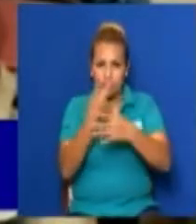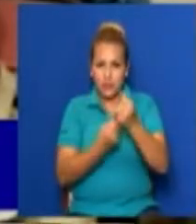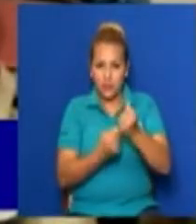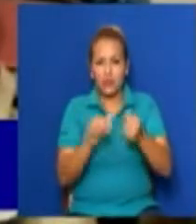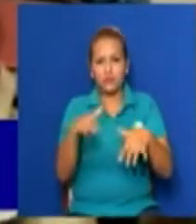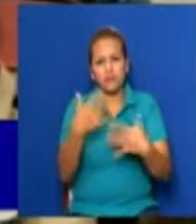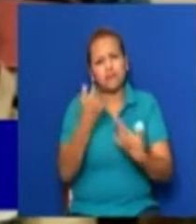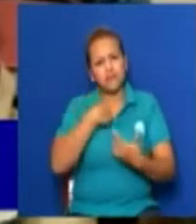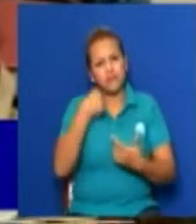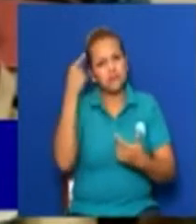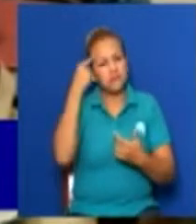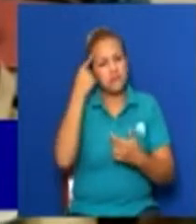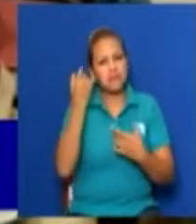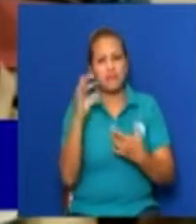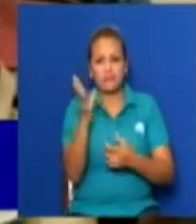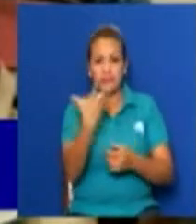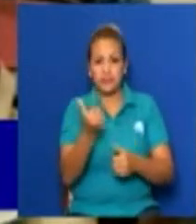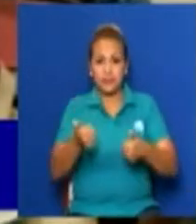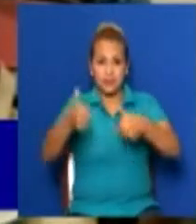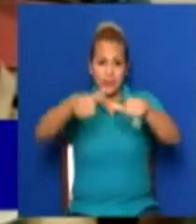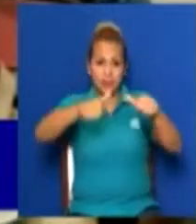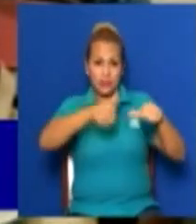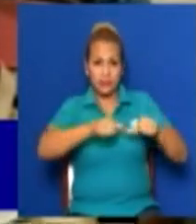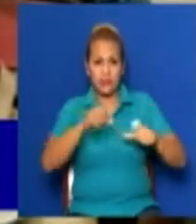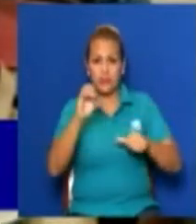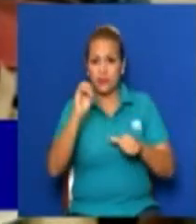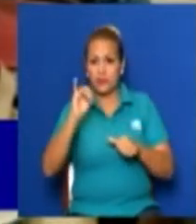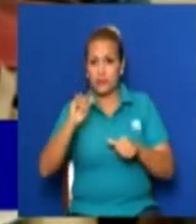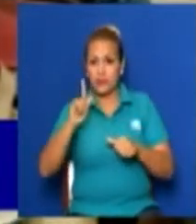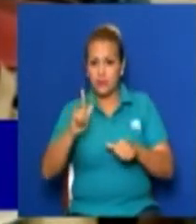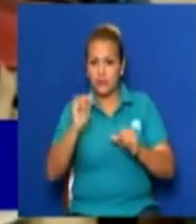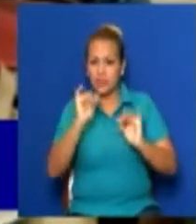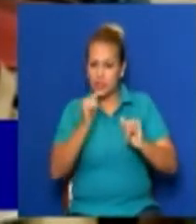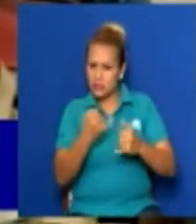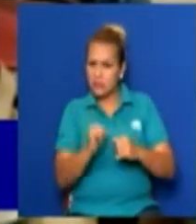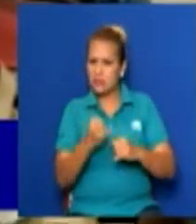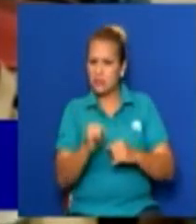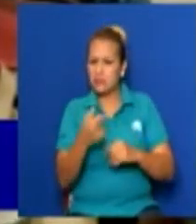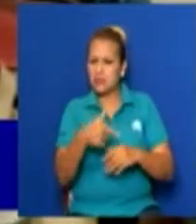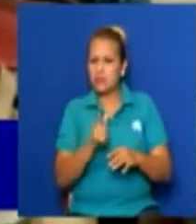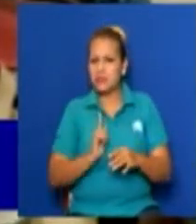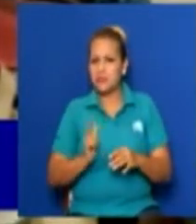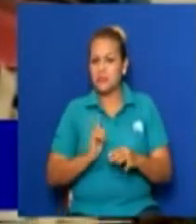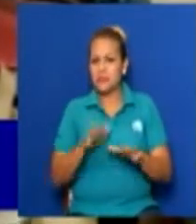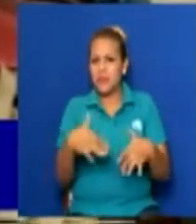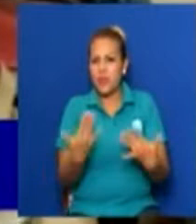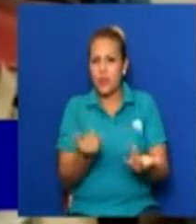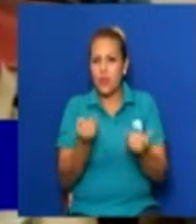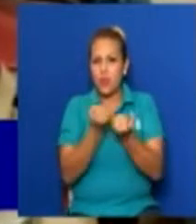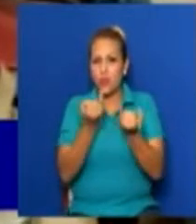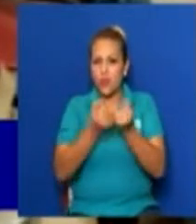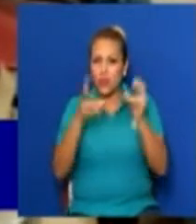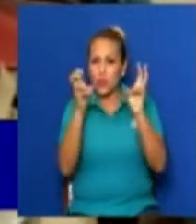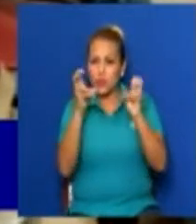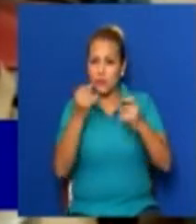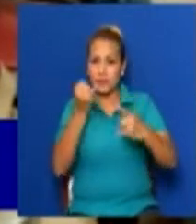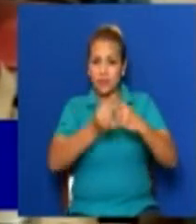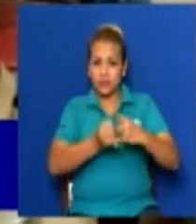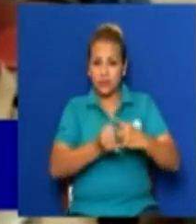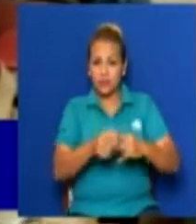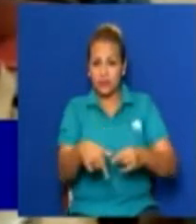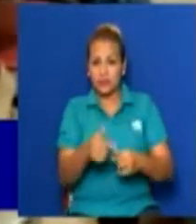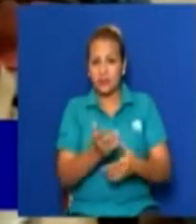diría que todos los convenios de la OIT tienen como elemento trazador el tema de género, y sobre todo en